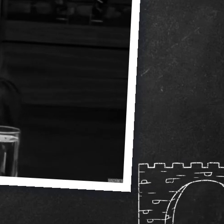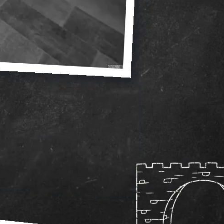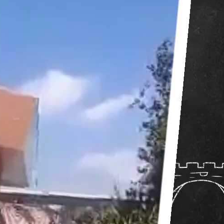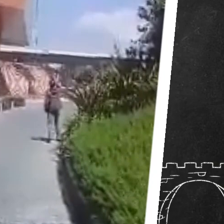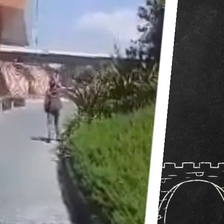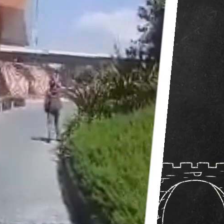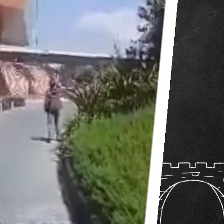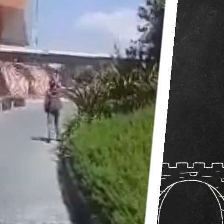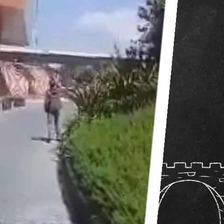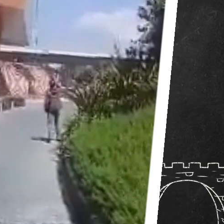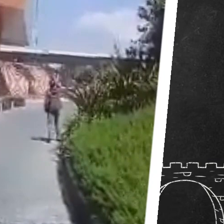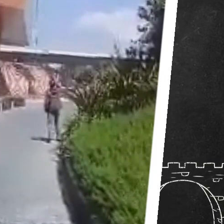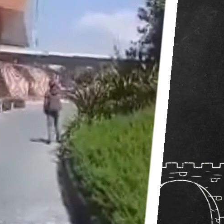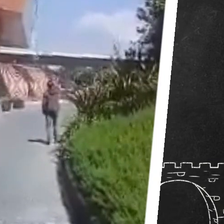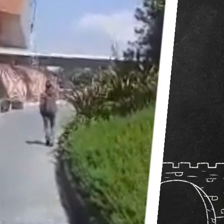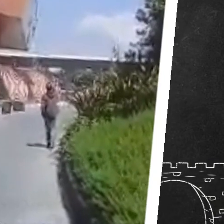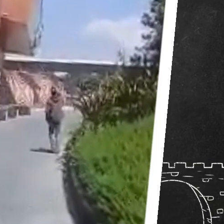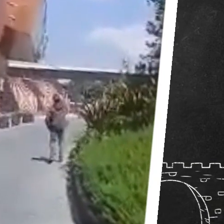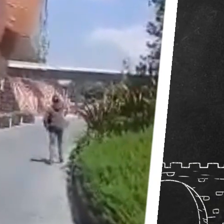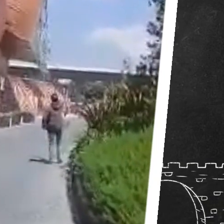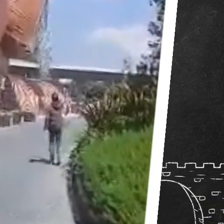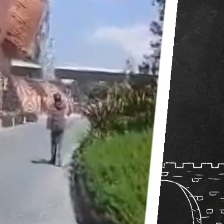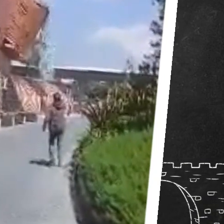repelen. O por accidentes como este.